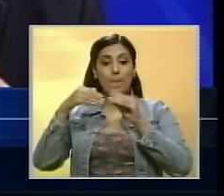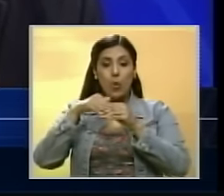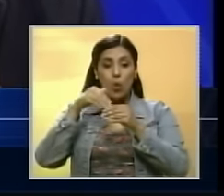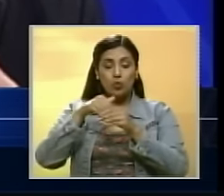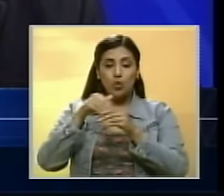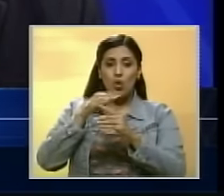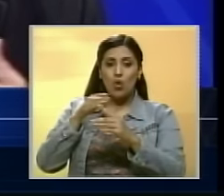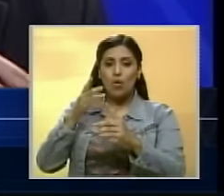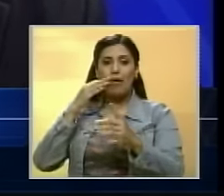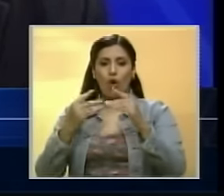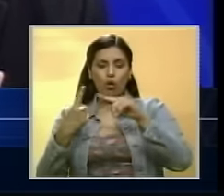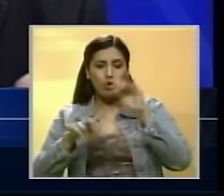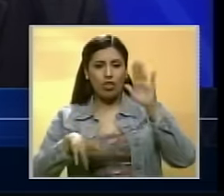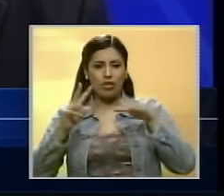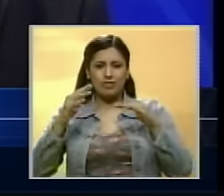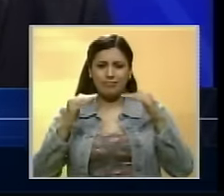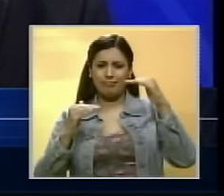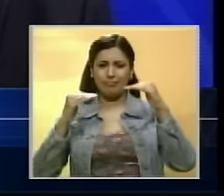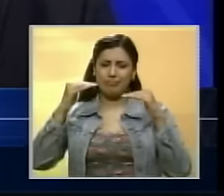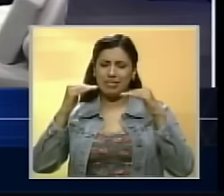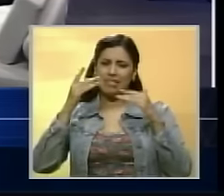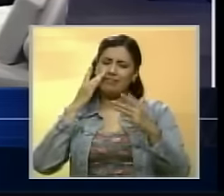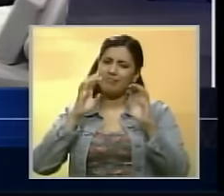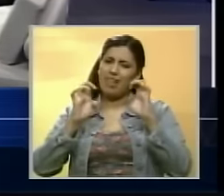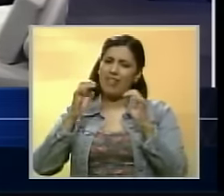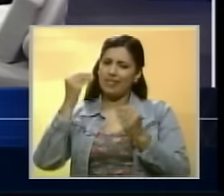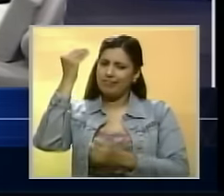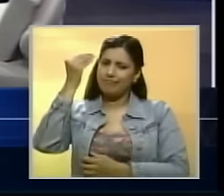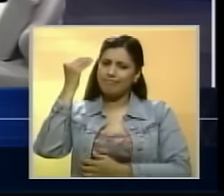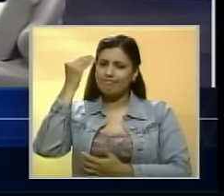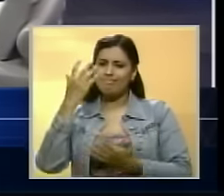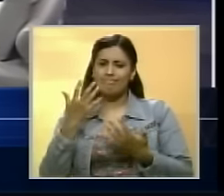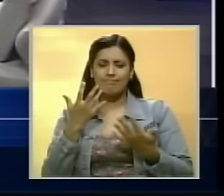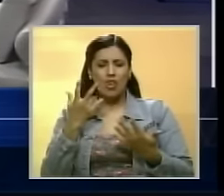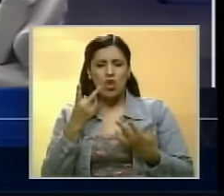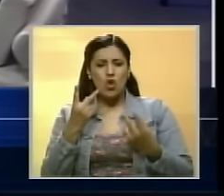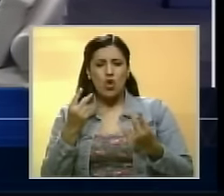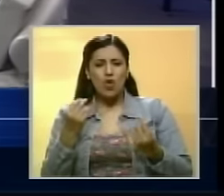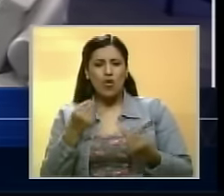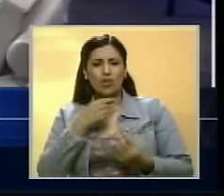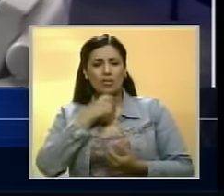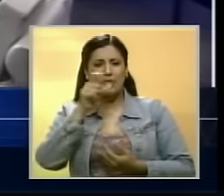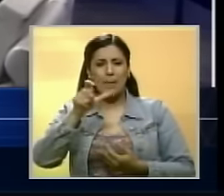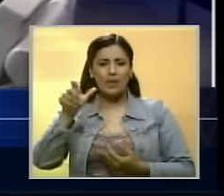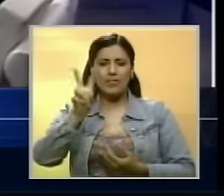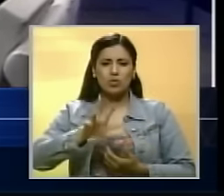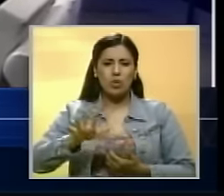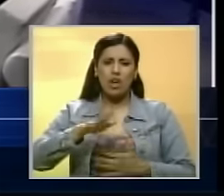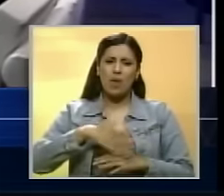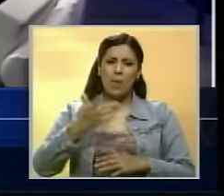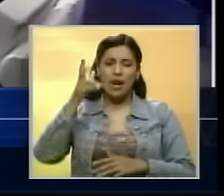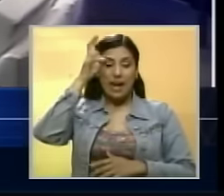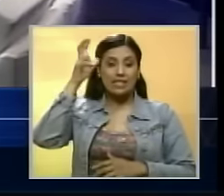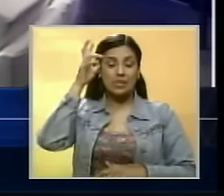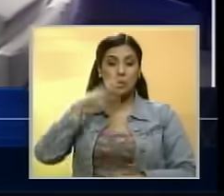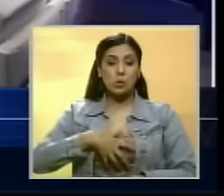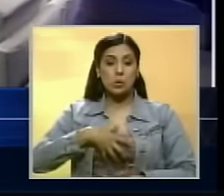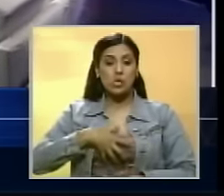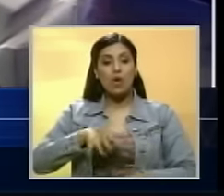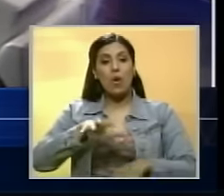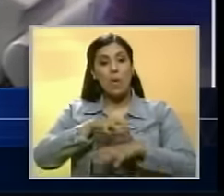fue de evaluar una una conducta que considera no agradable para Venezuela para la canciller la